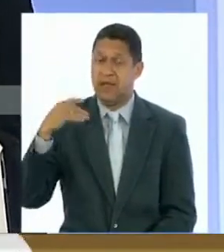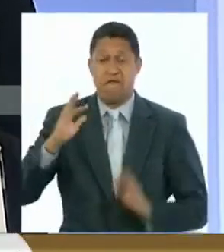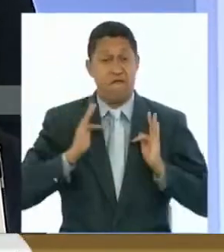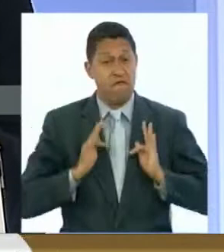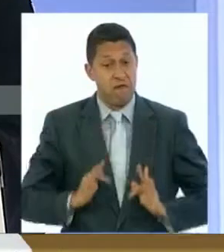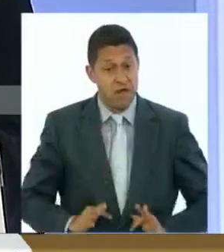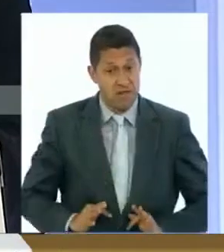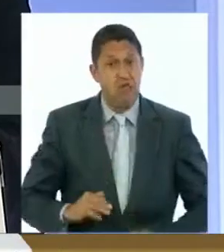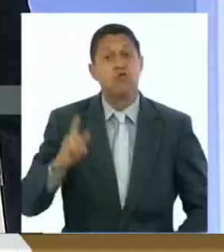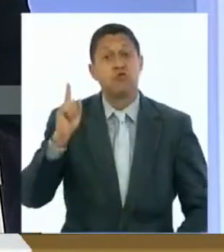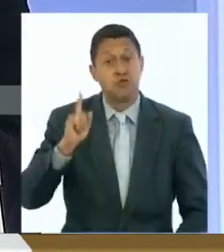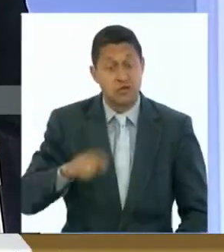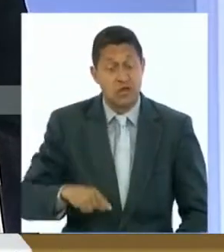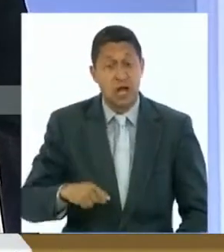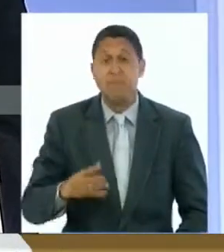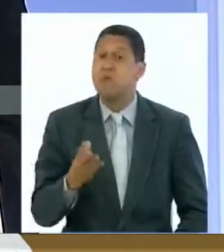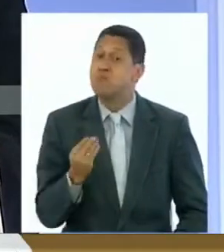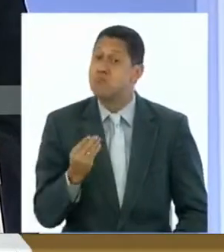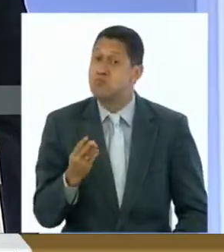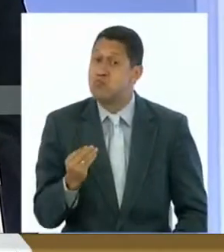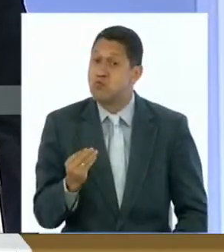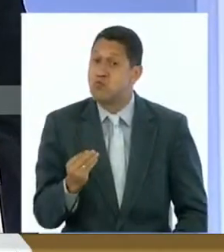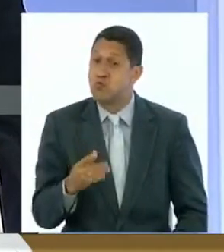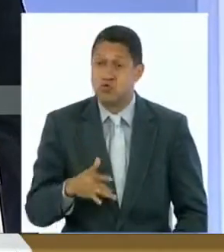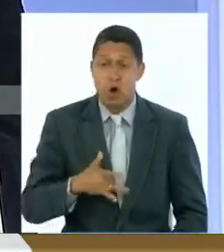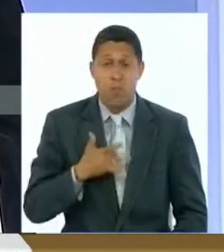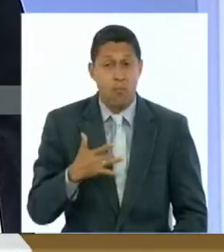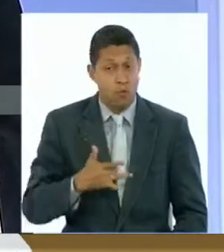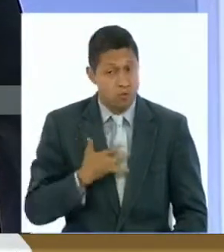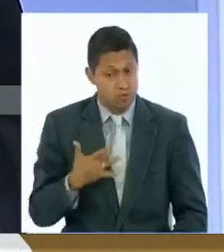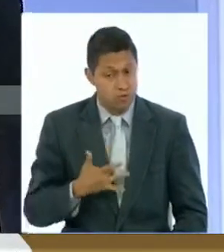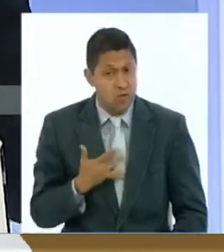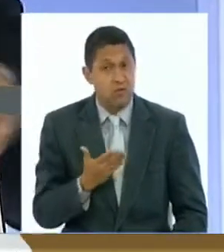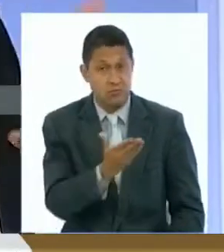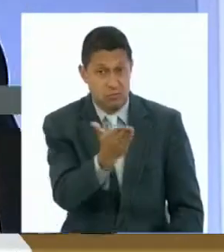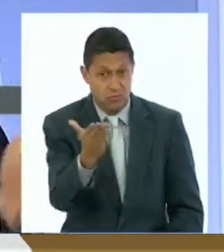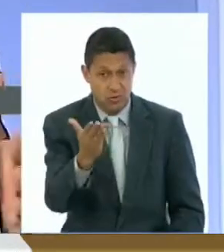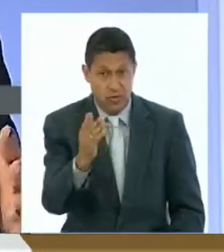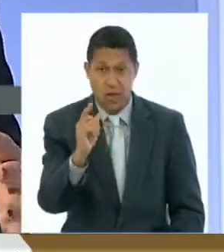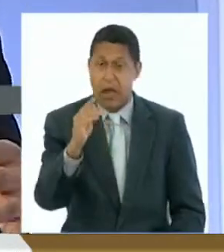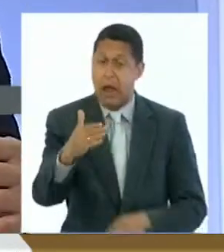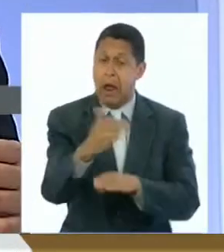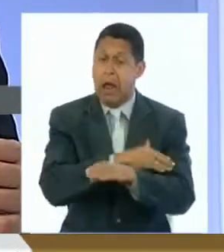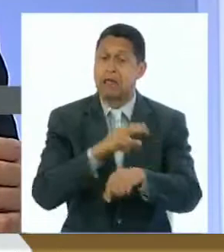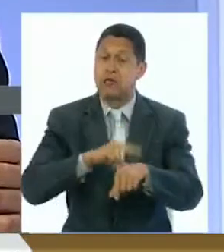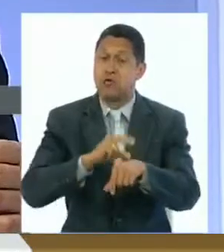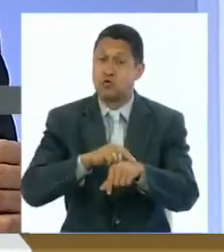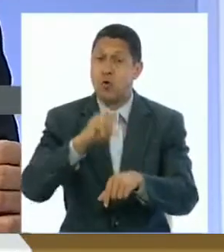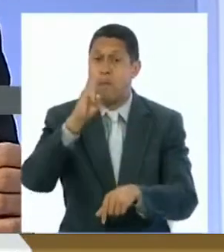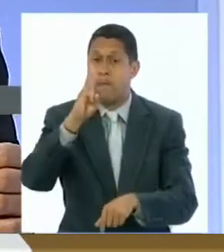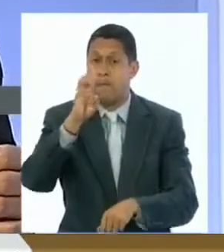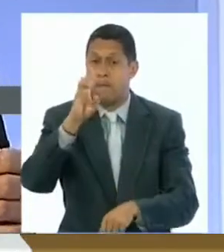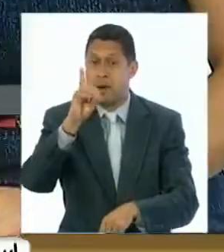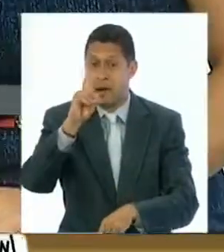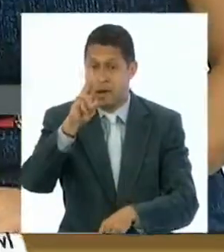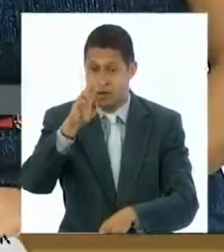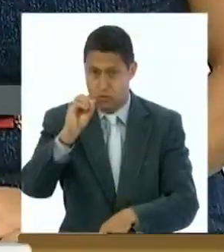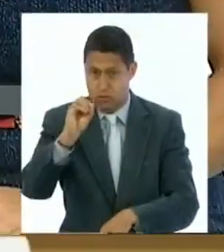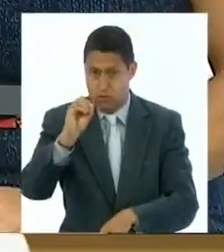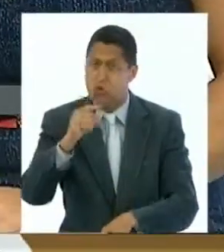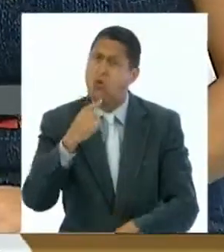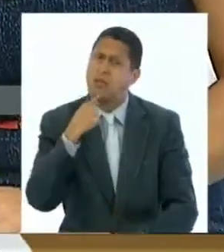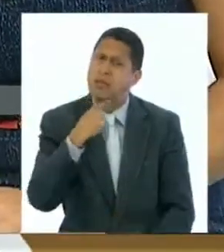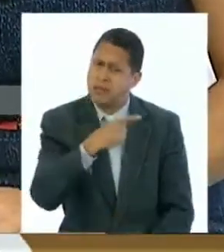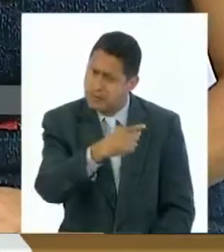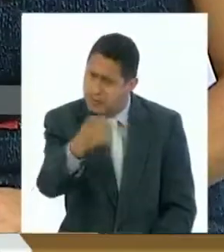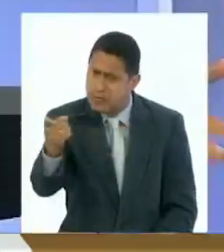físico, sino que también influye mucho en lo emocional. Y en principio de la entrevista, el doctor Pedro Monsalve, cirujano bariátrico, nos